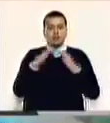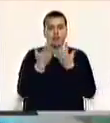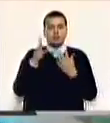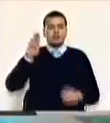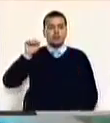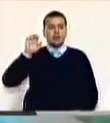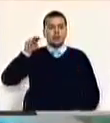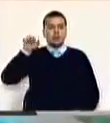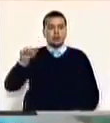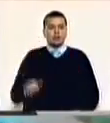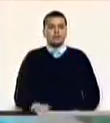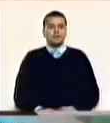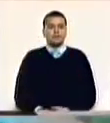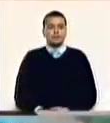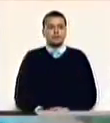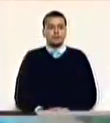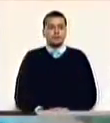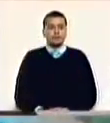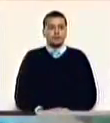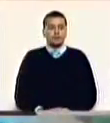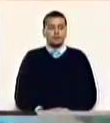Baena.